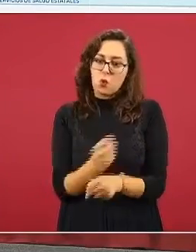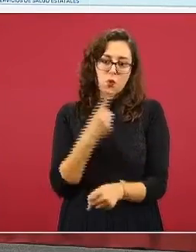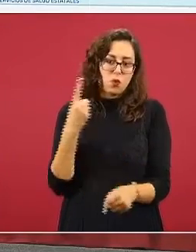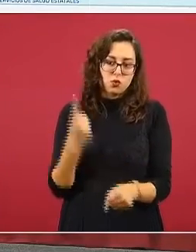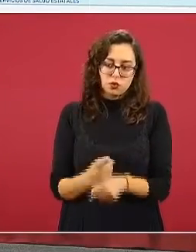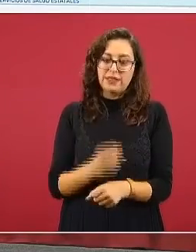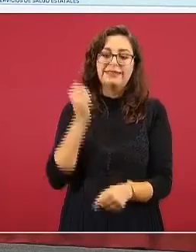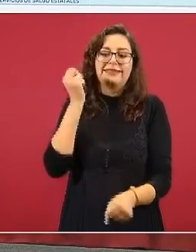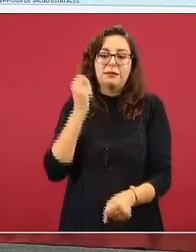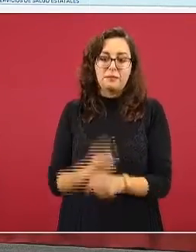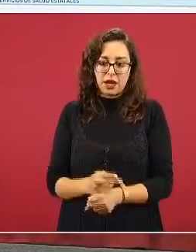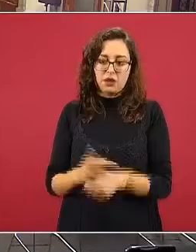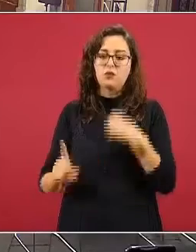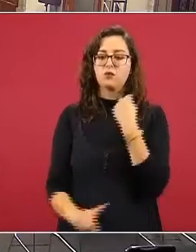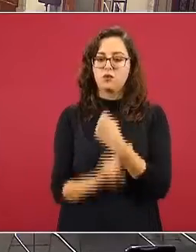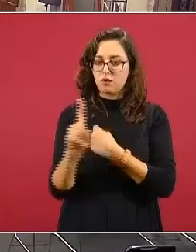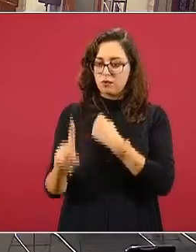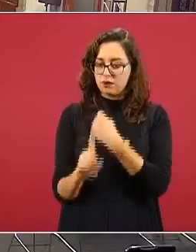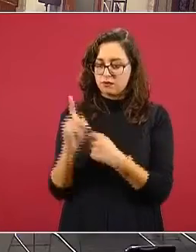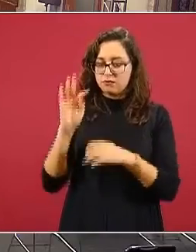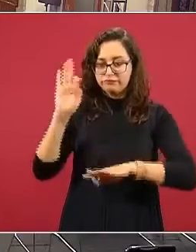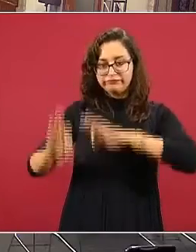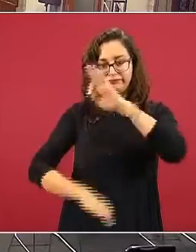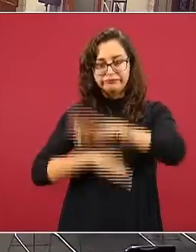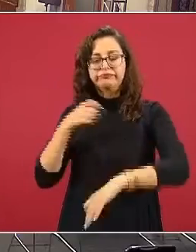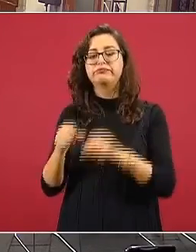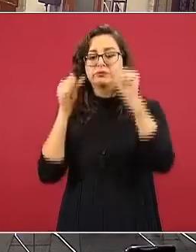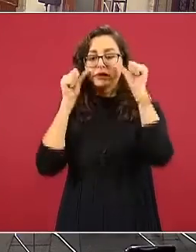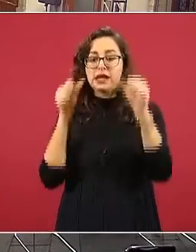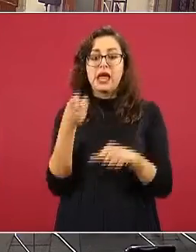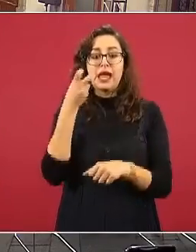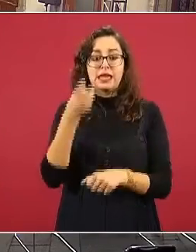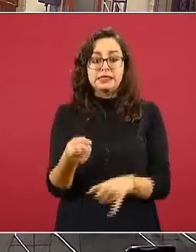poder resolver el problema de salud. Sería la actualización para esta noche, señor secretario.